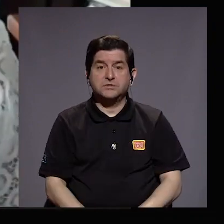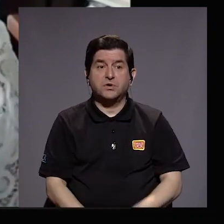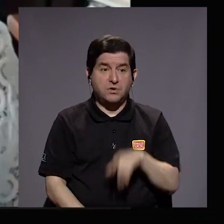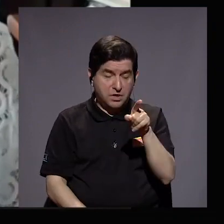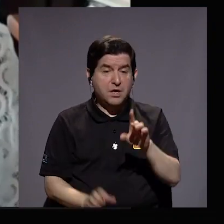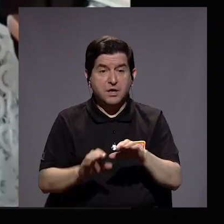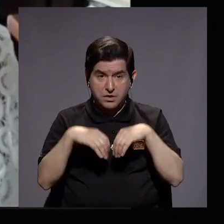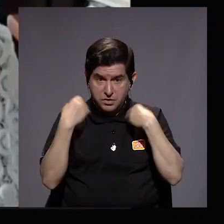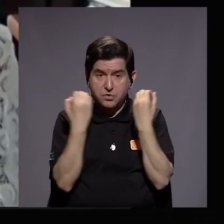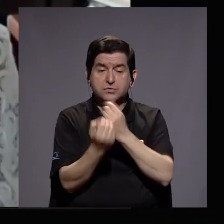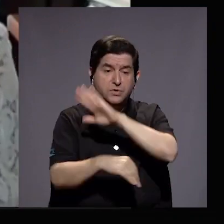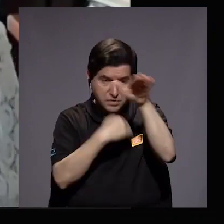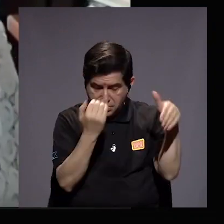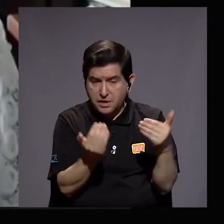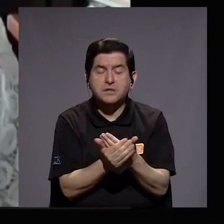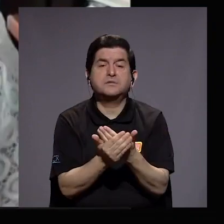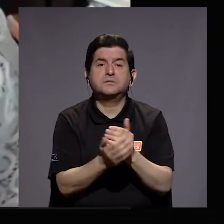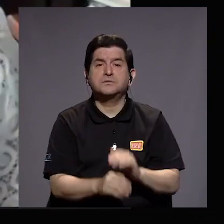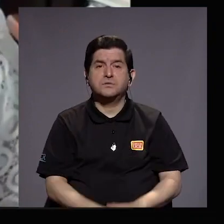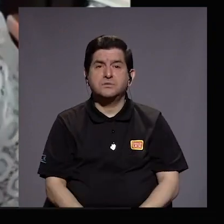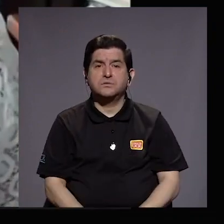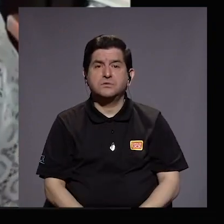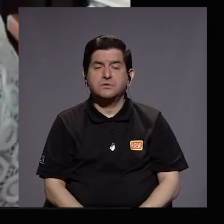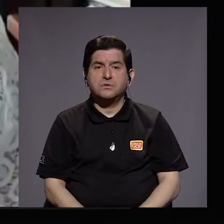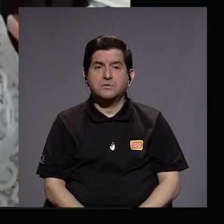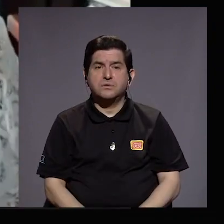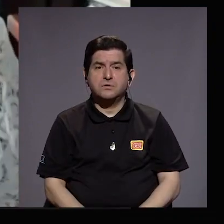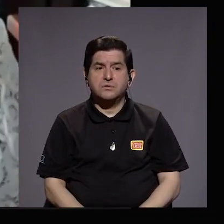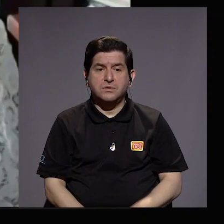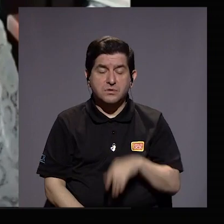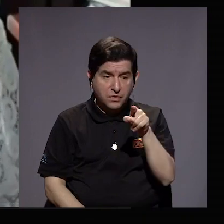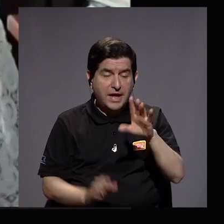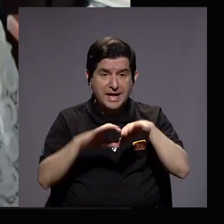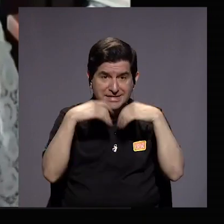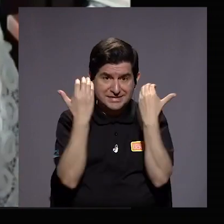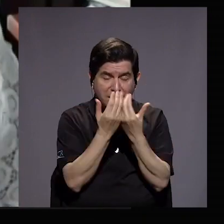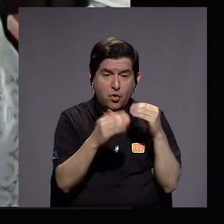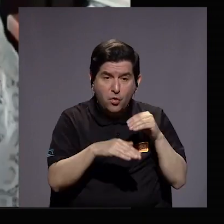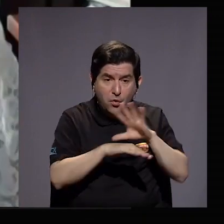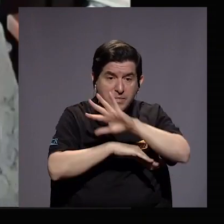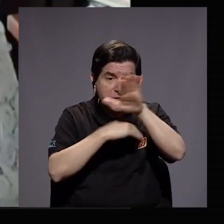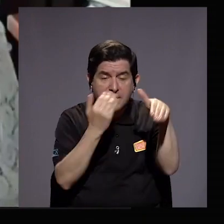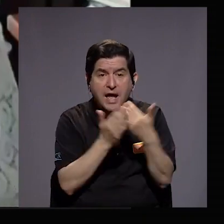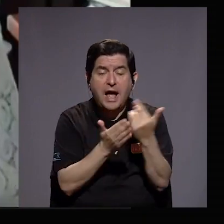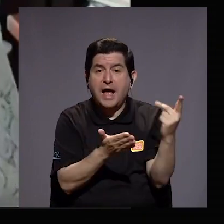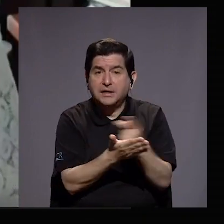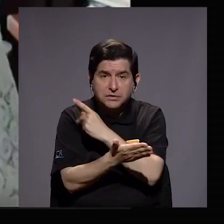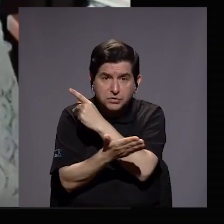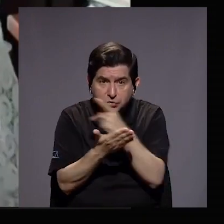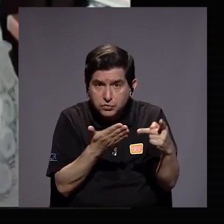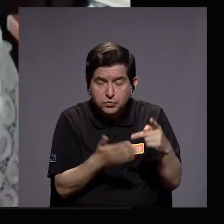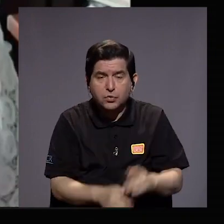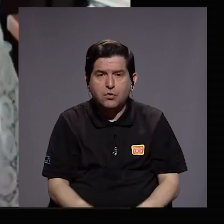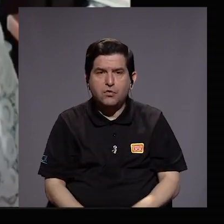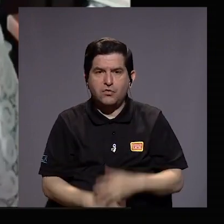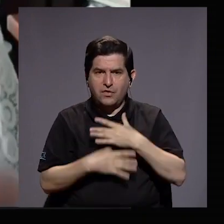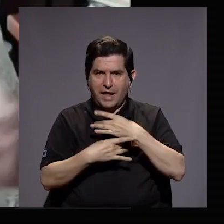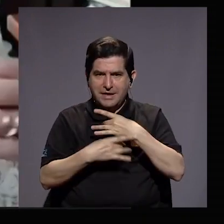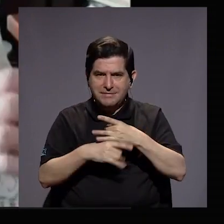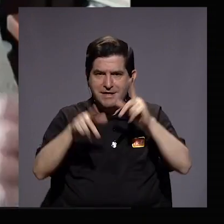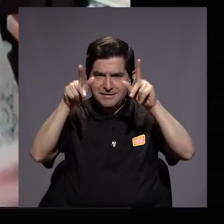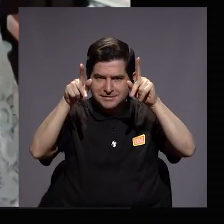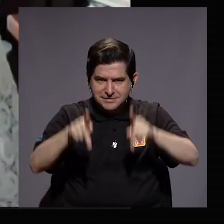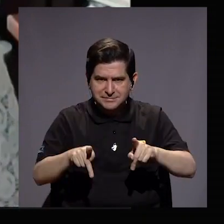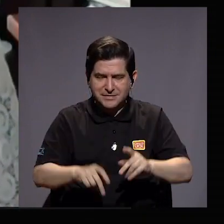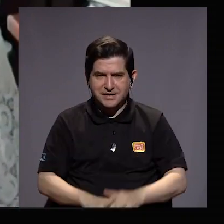de organizarme absolutamente todo. La influencia de este comité llegó hasta todas las provincias con el ánimo de que